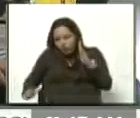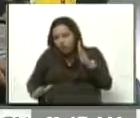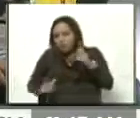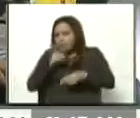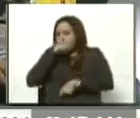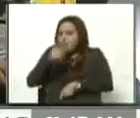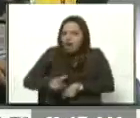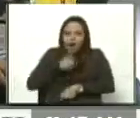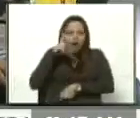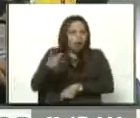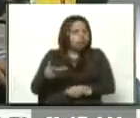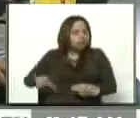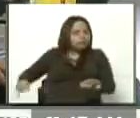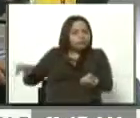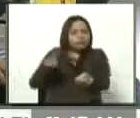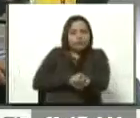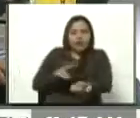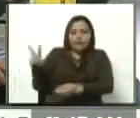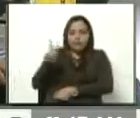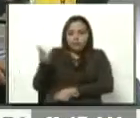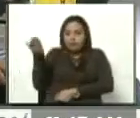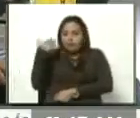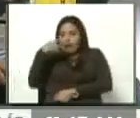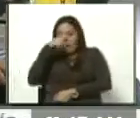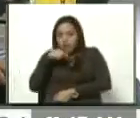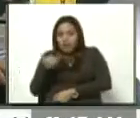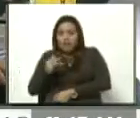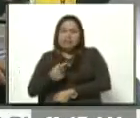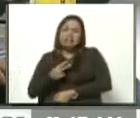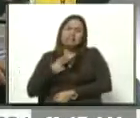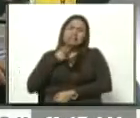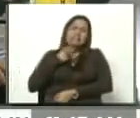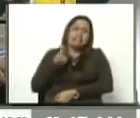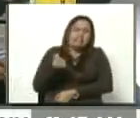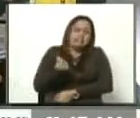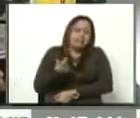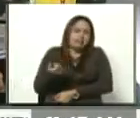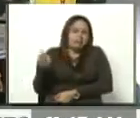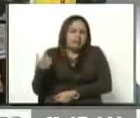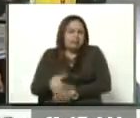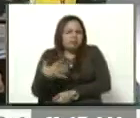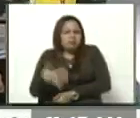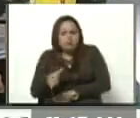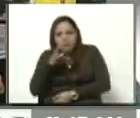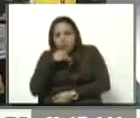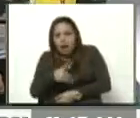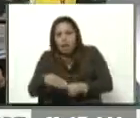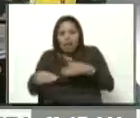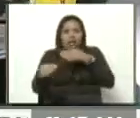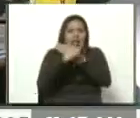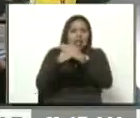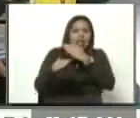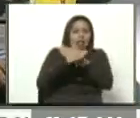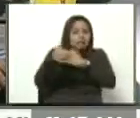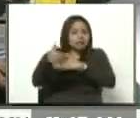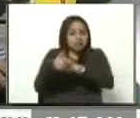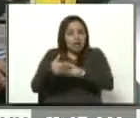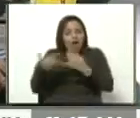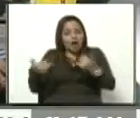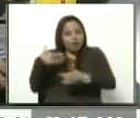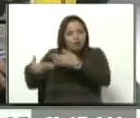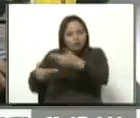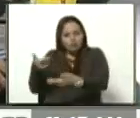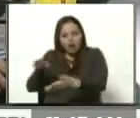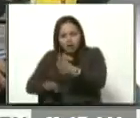situación de hostigamiento y de ahorcamiento en el cual estuvimos sumergidos. Bueno, poco a poco estamos saliendo al paso. Pero